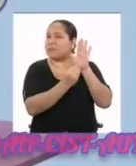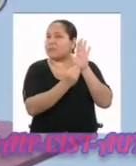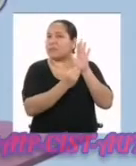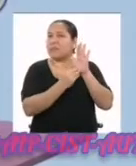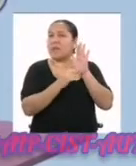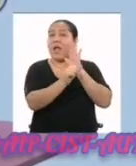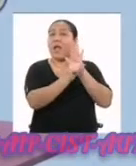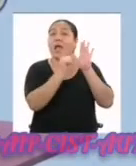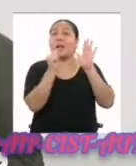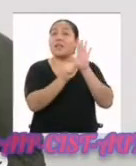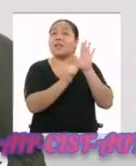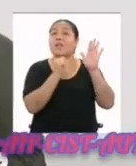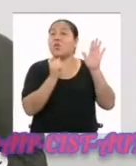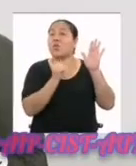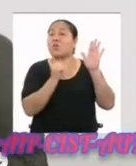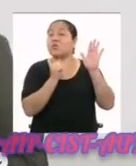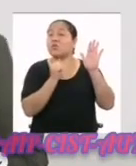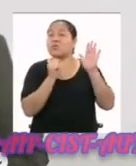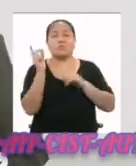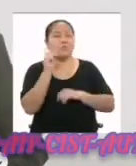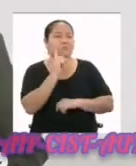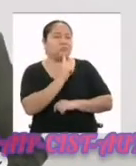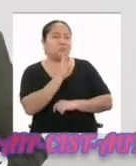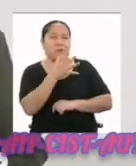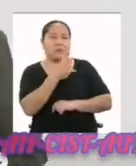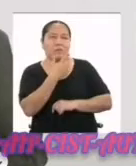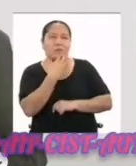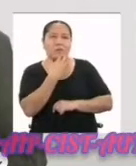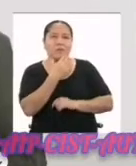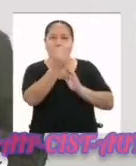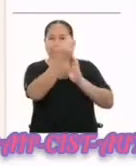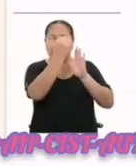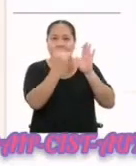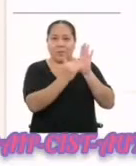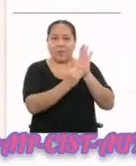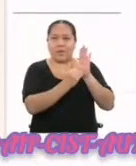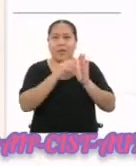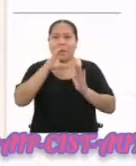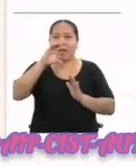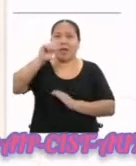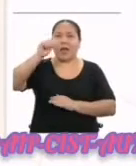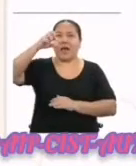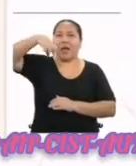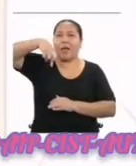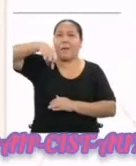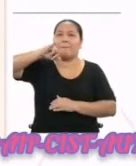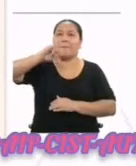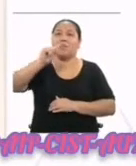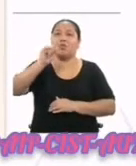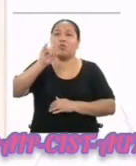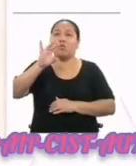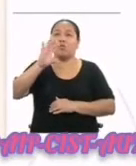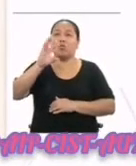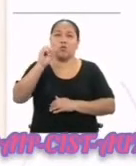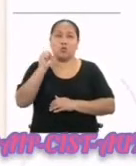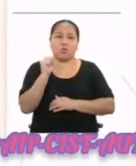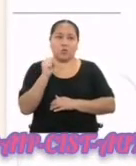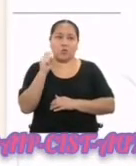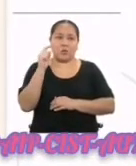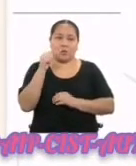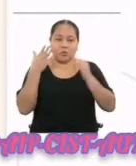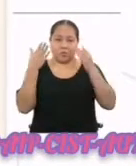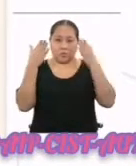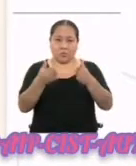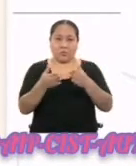¿Los artículos? Más o menos. En realidad vienen los capítulos. Estos se